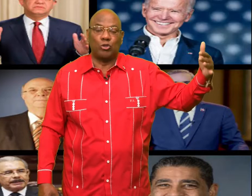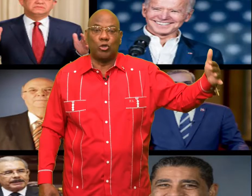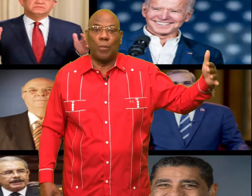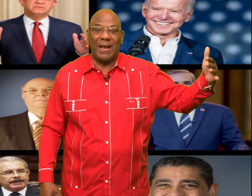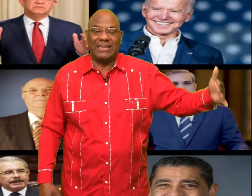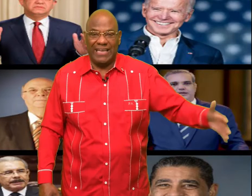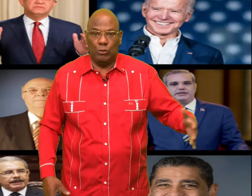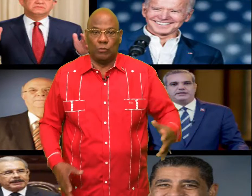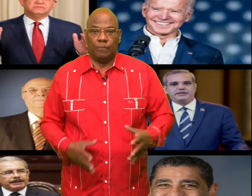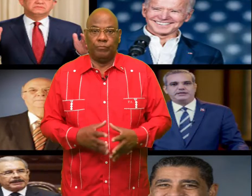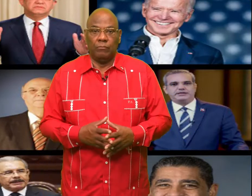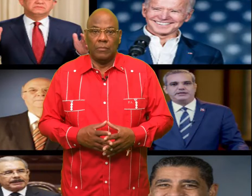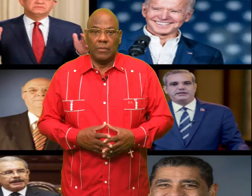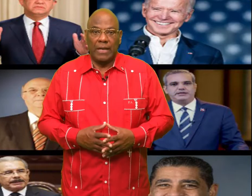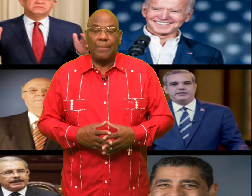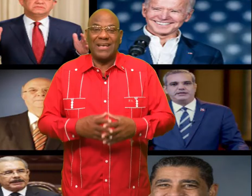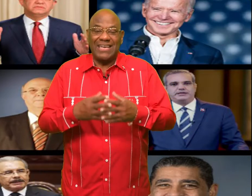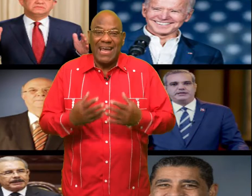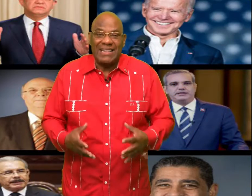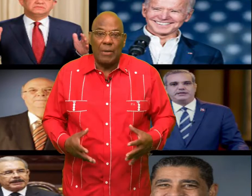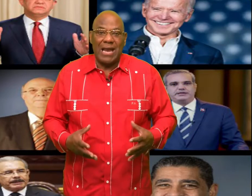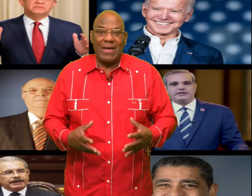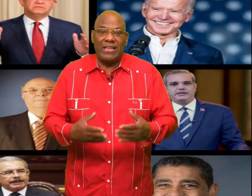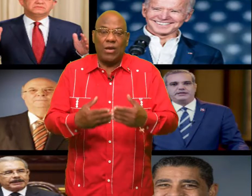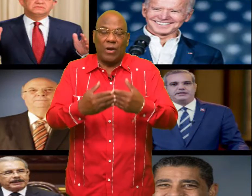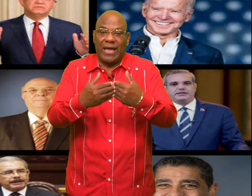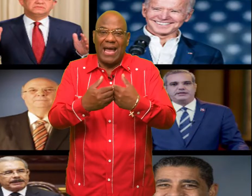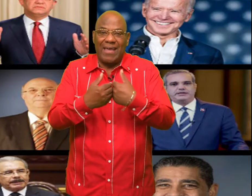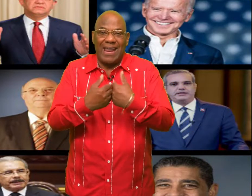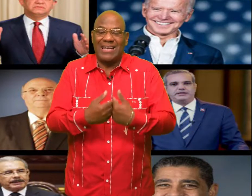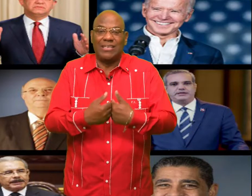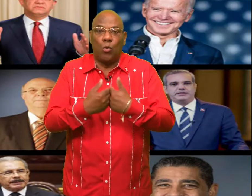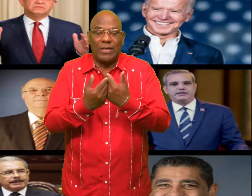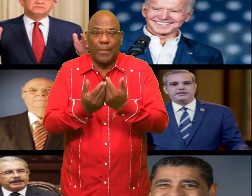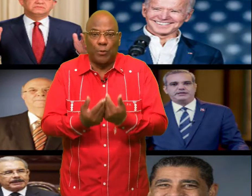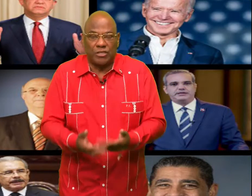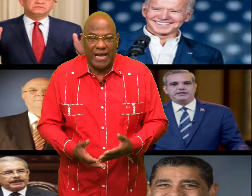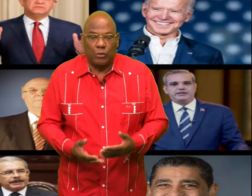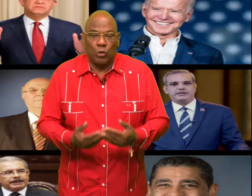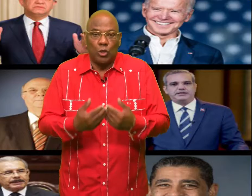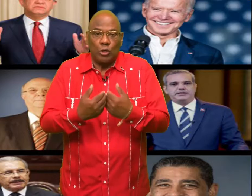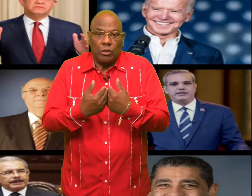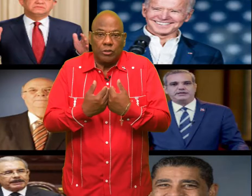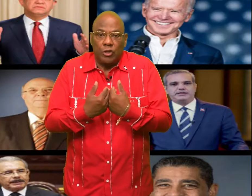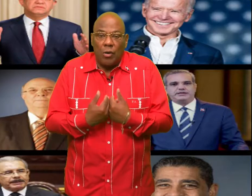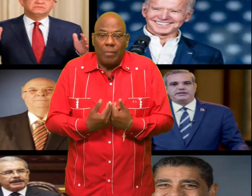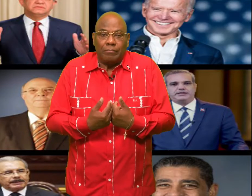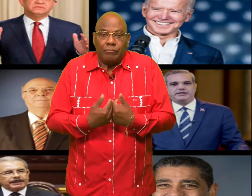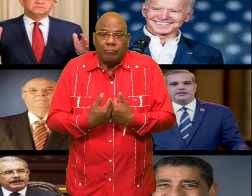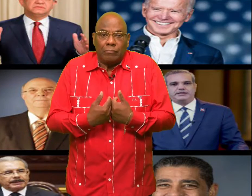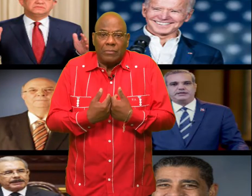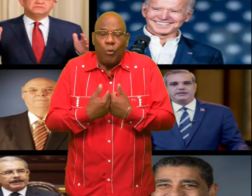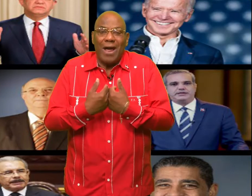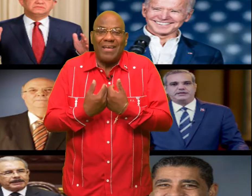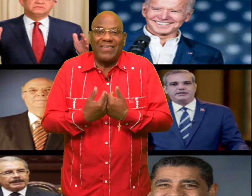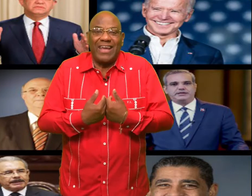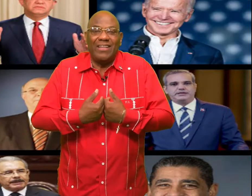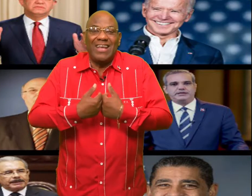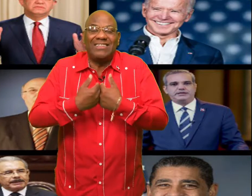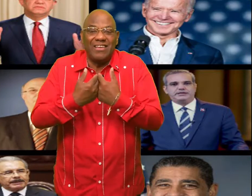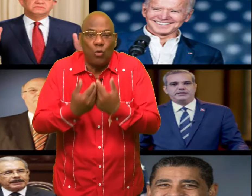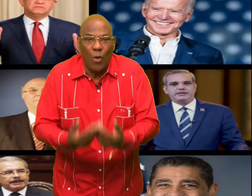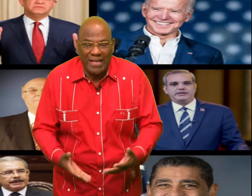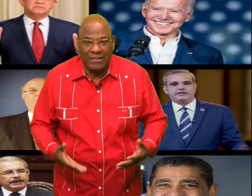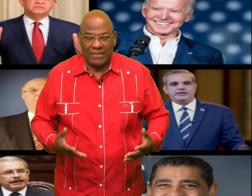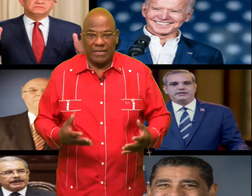van a dar a los otros partidos. El presidente Abinader dijo que quería que dieran el 50%. Yo voy a decir